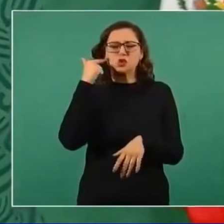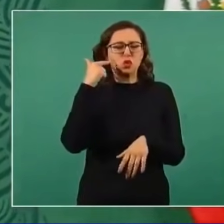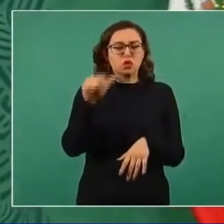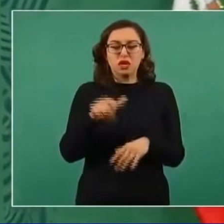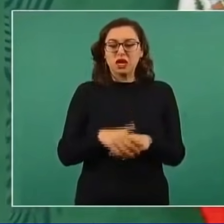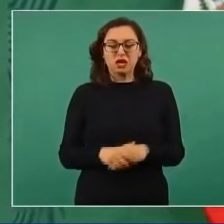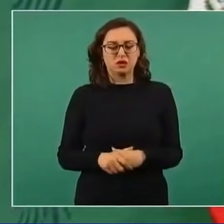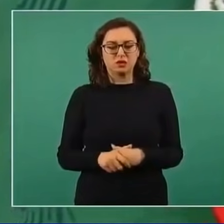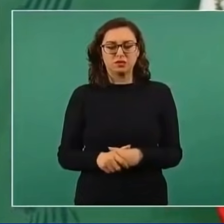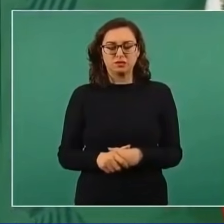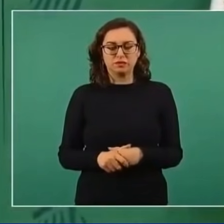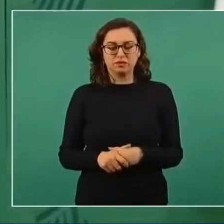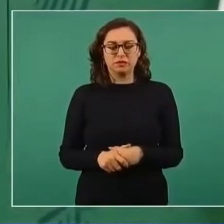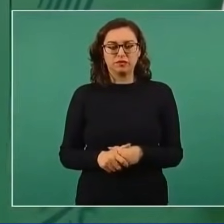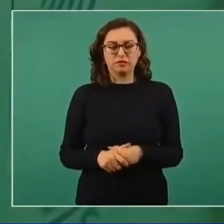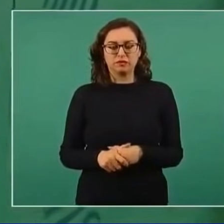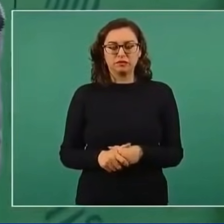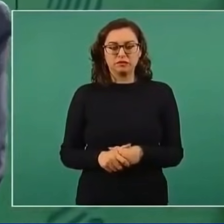de seguir utilizando